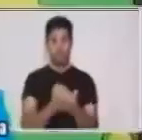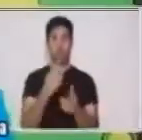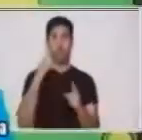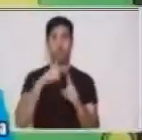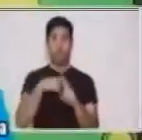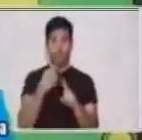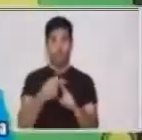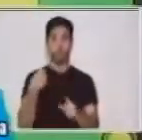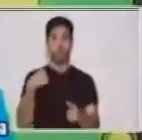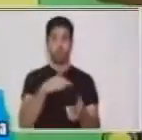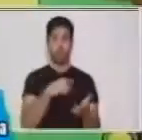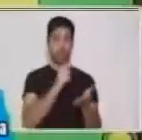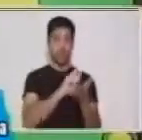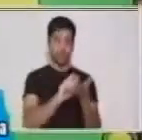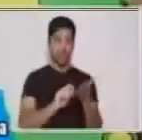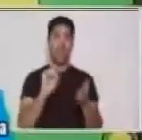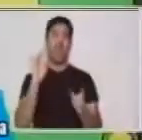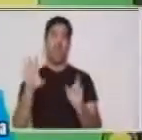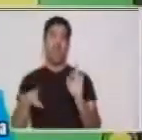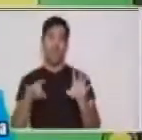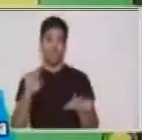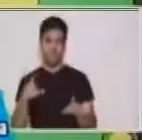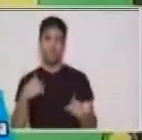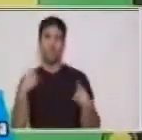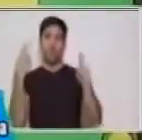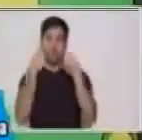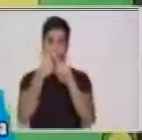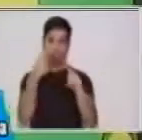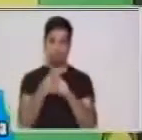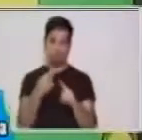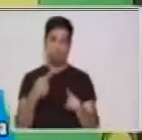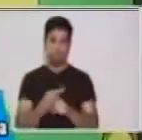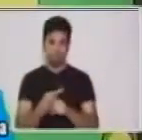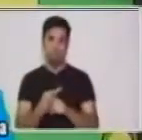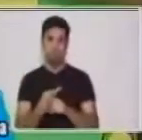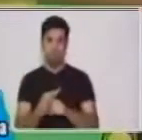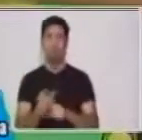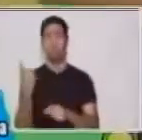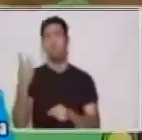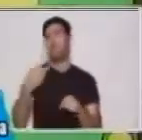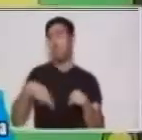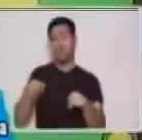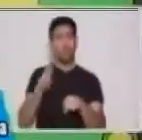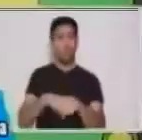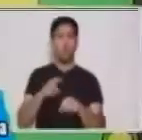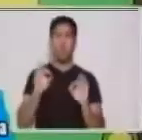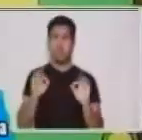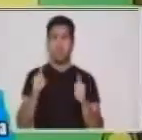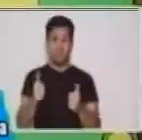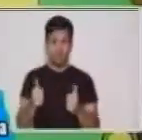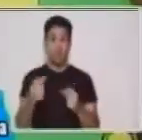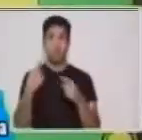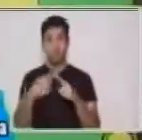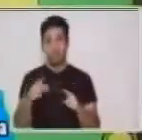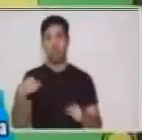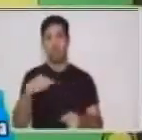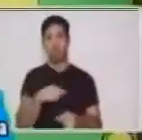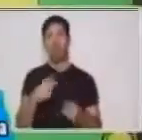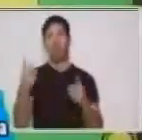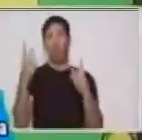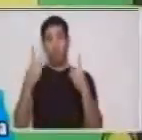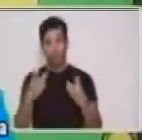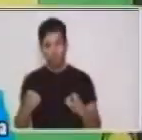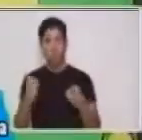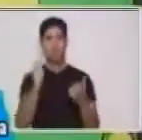en ocasiones cometemos errores, que es normal, pero por eso los vamos a reescribir para